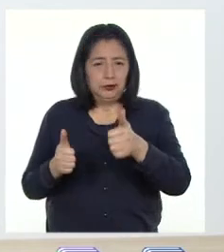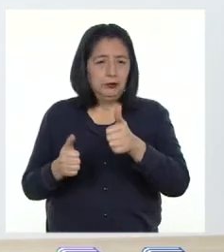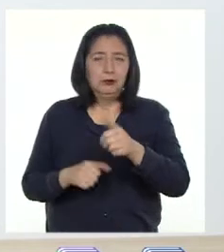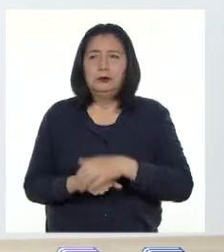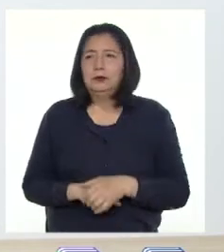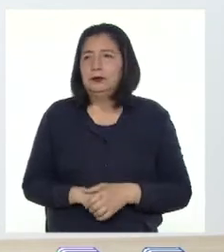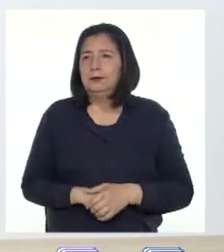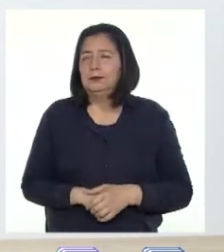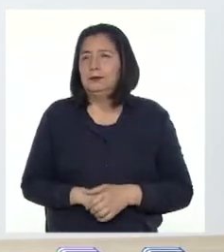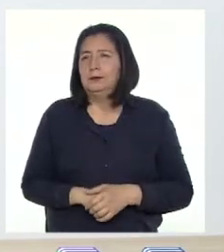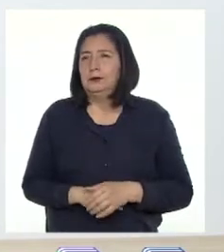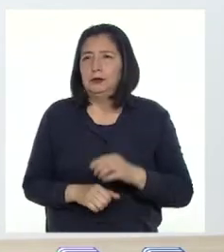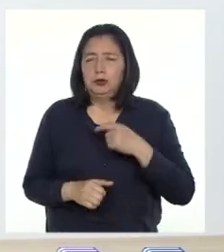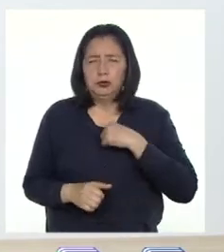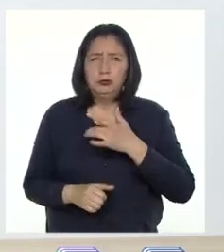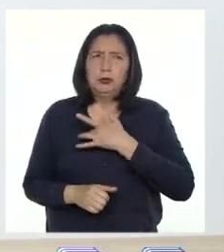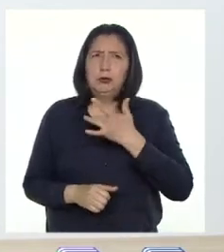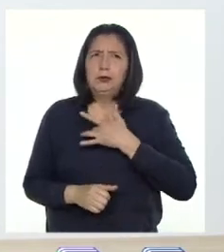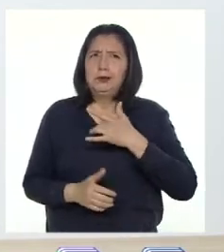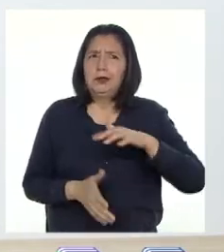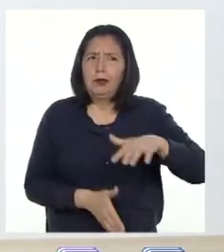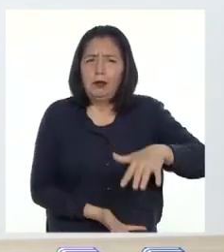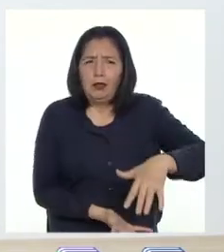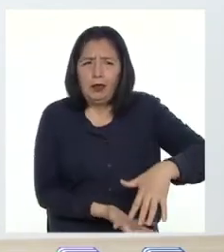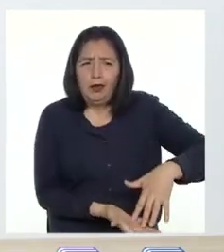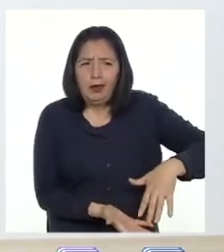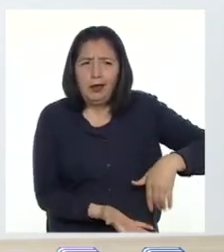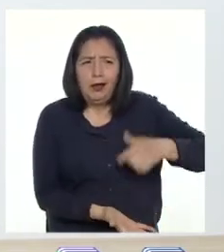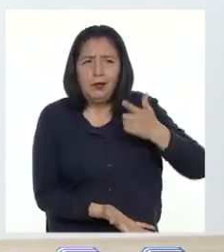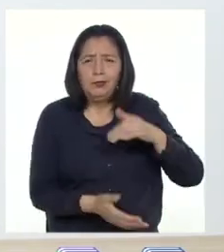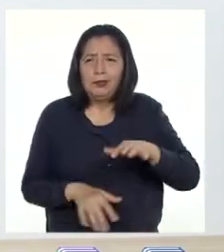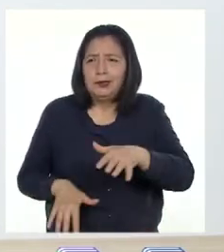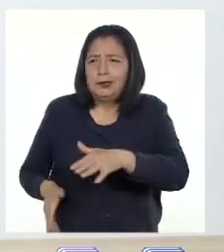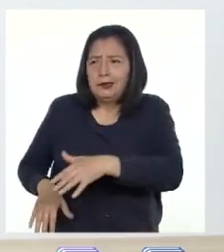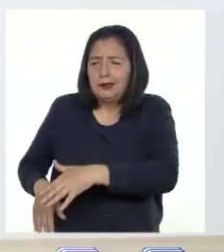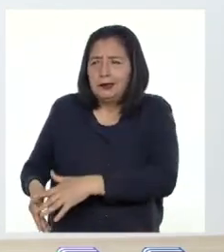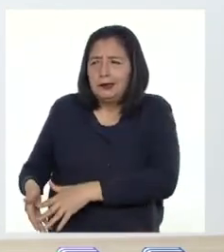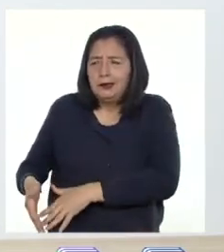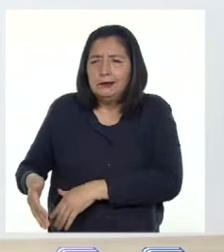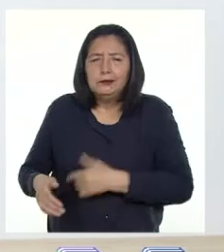es. Voy sintiendo el agua y voy avanzando.